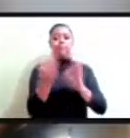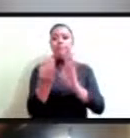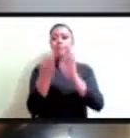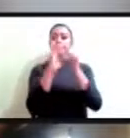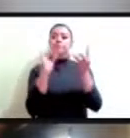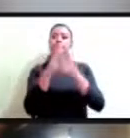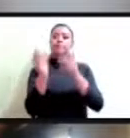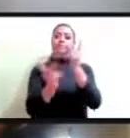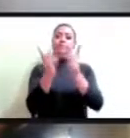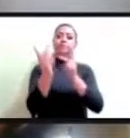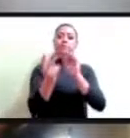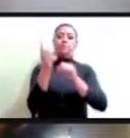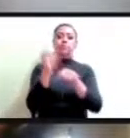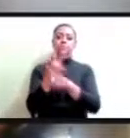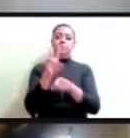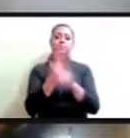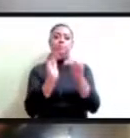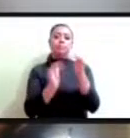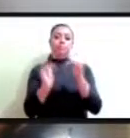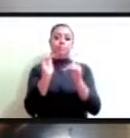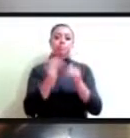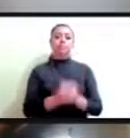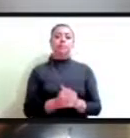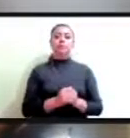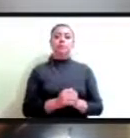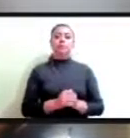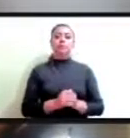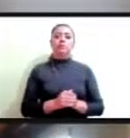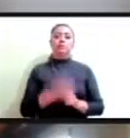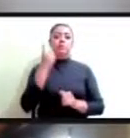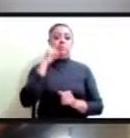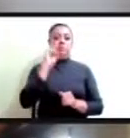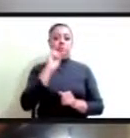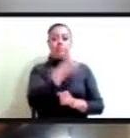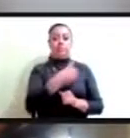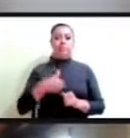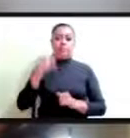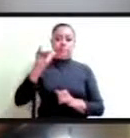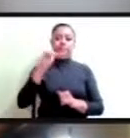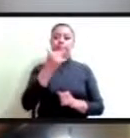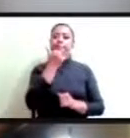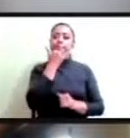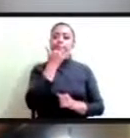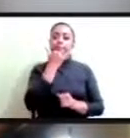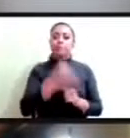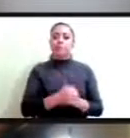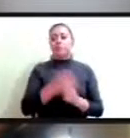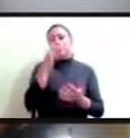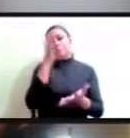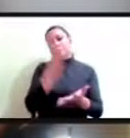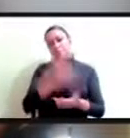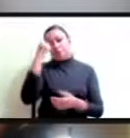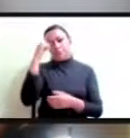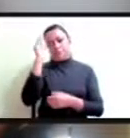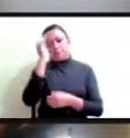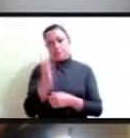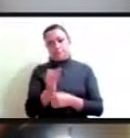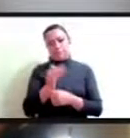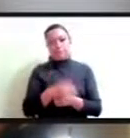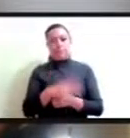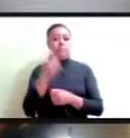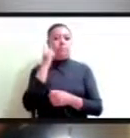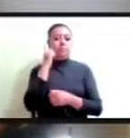la Auditoría Superior. Diputada Presidenta, perdóneme, por favor, solamente para aceptar la suscripción del diputado Macedo a mi